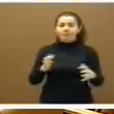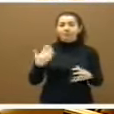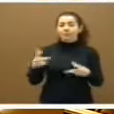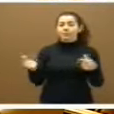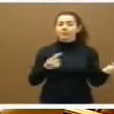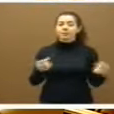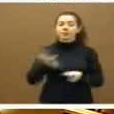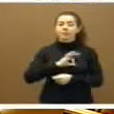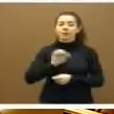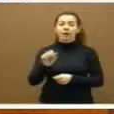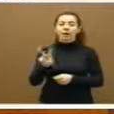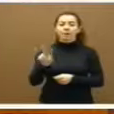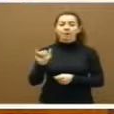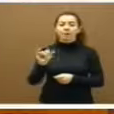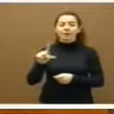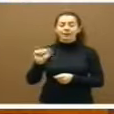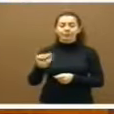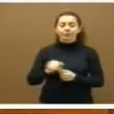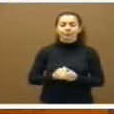DE